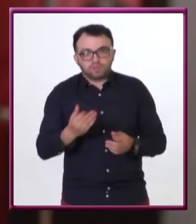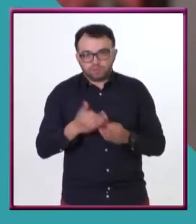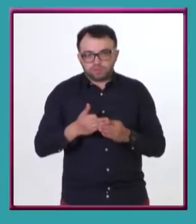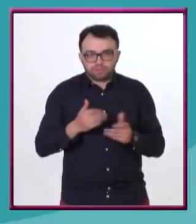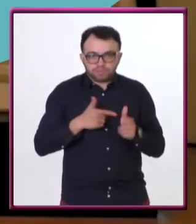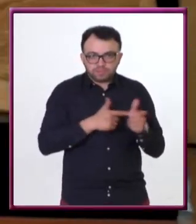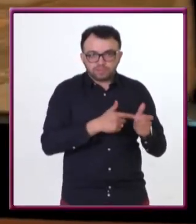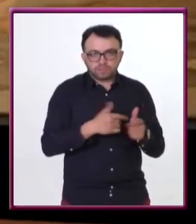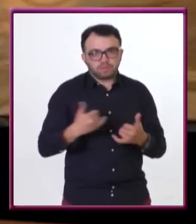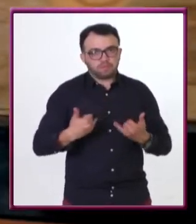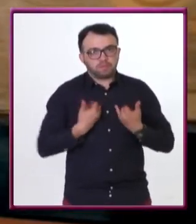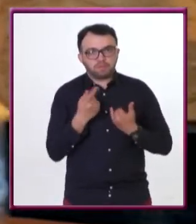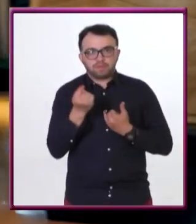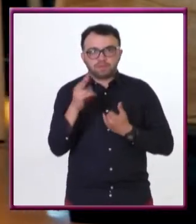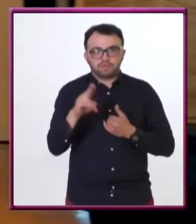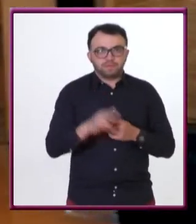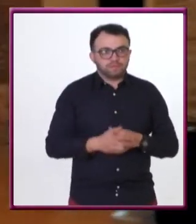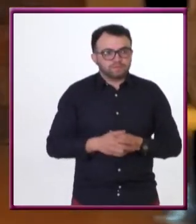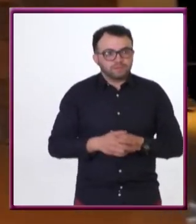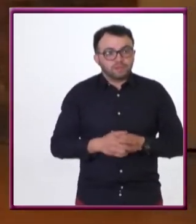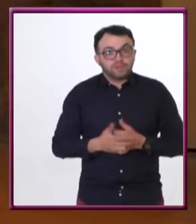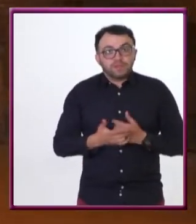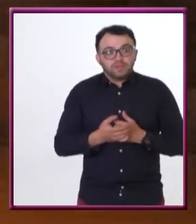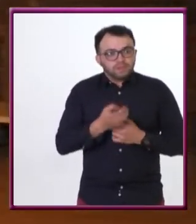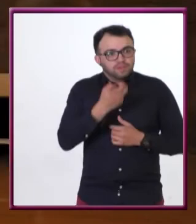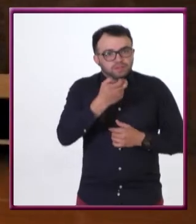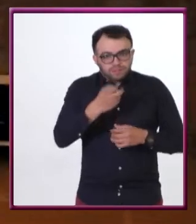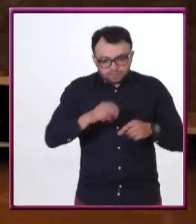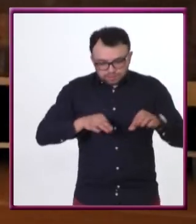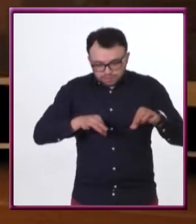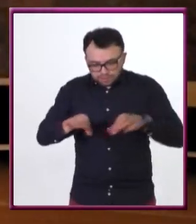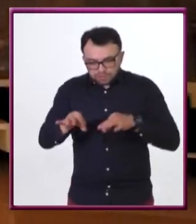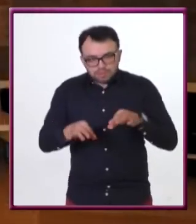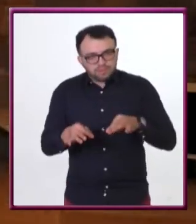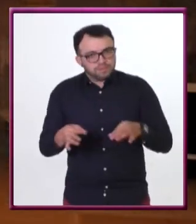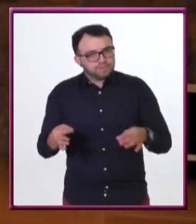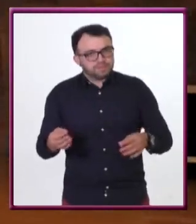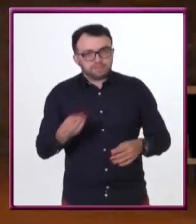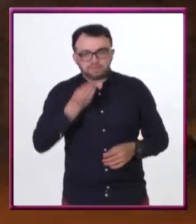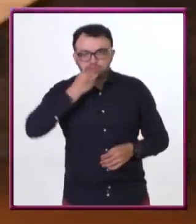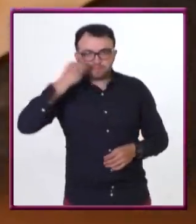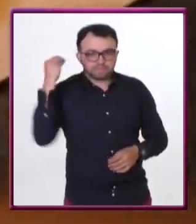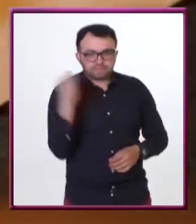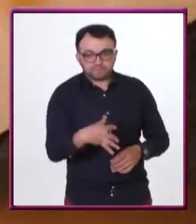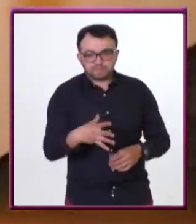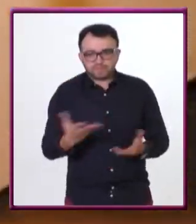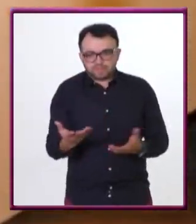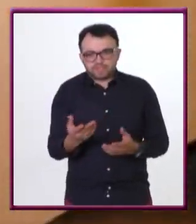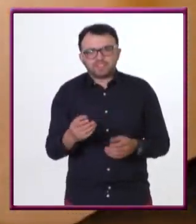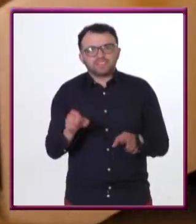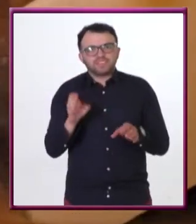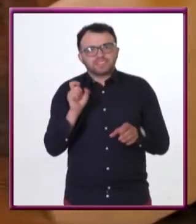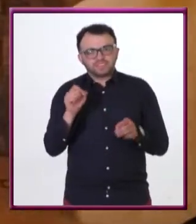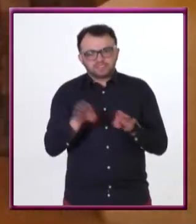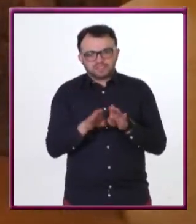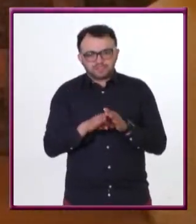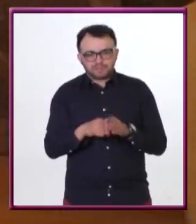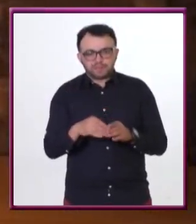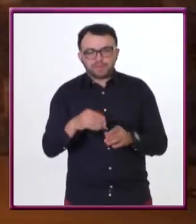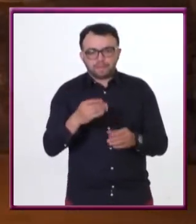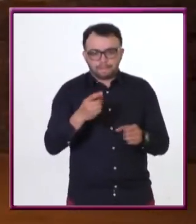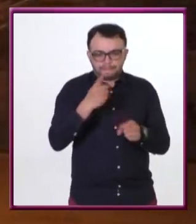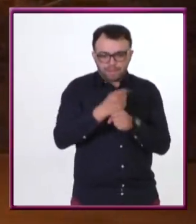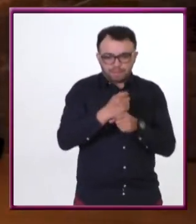Jóvenes. Esto del ajedrez está padrísimo, ¿no? Ahora ya estamos hablando de la propagación de virus, ¿quién lo diría? Que si su alfil, que